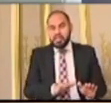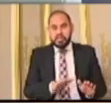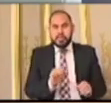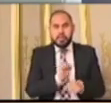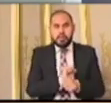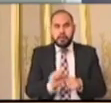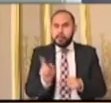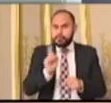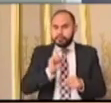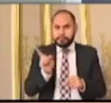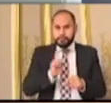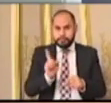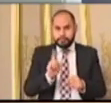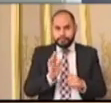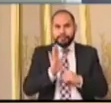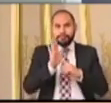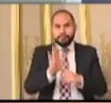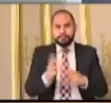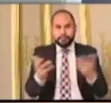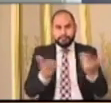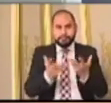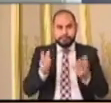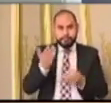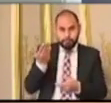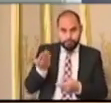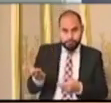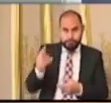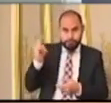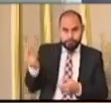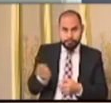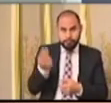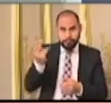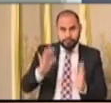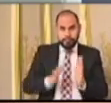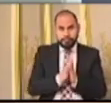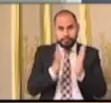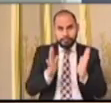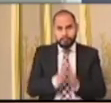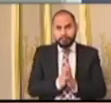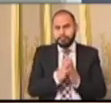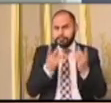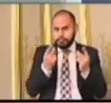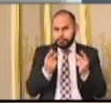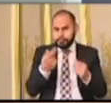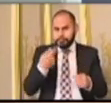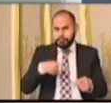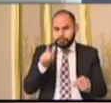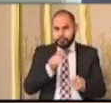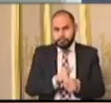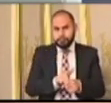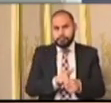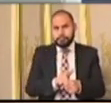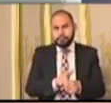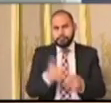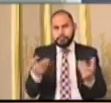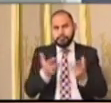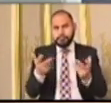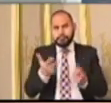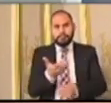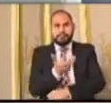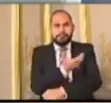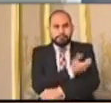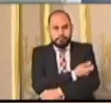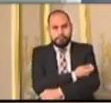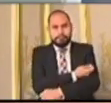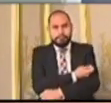ejemplifica la intervención de usted al participar de manera personal en la inoculación